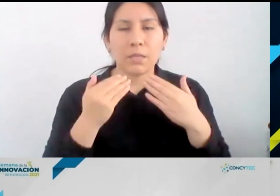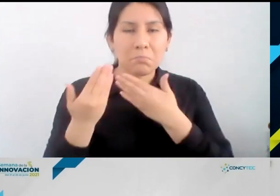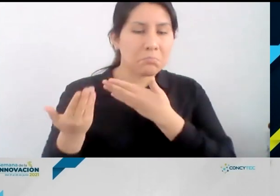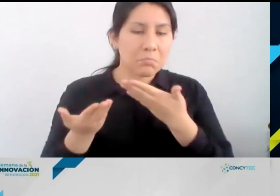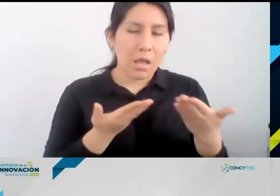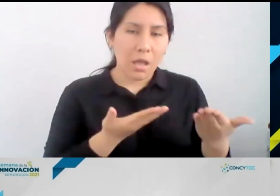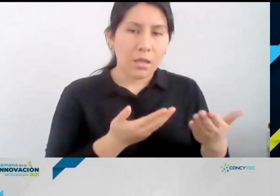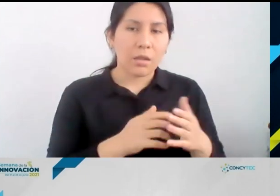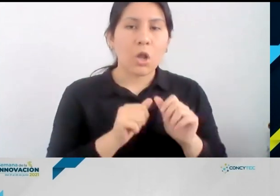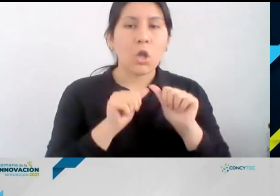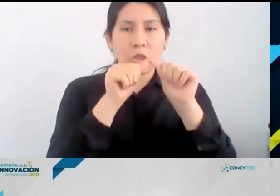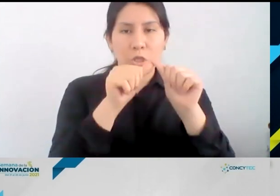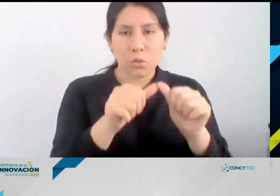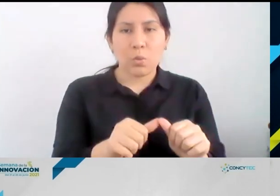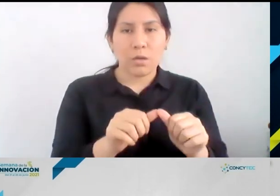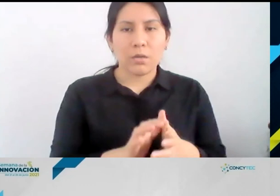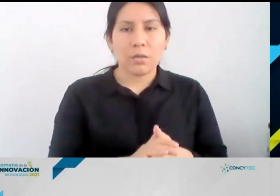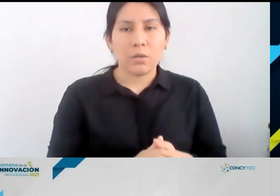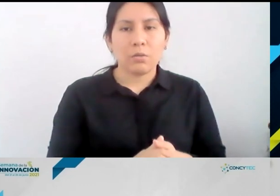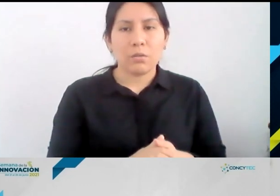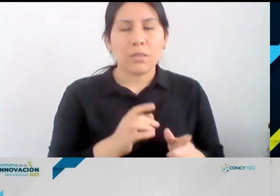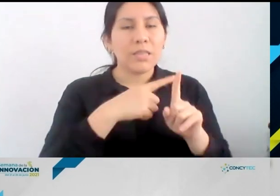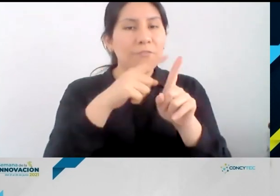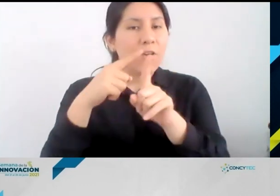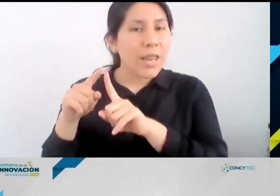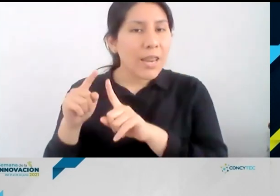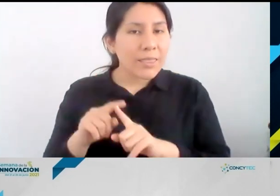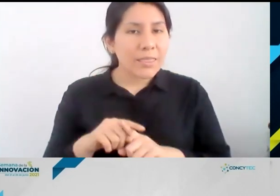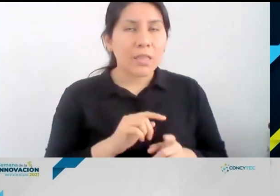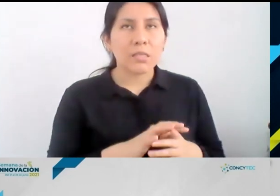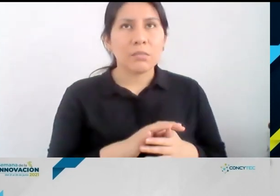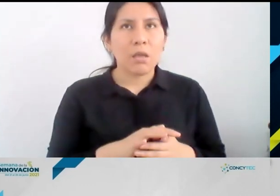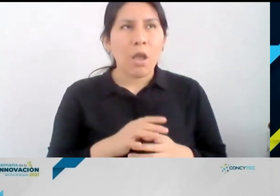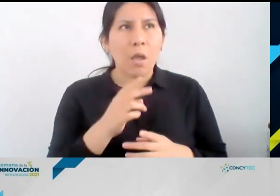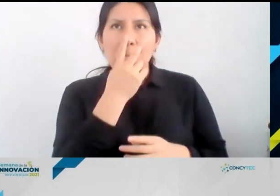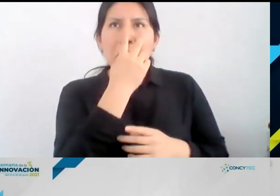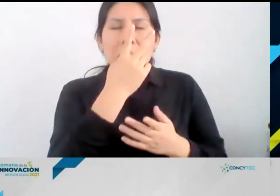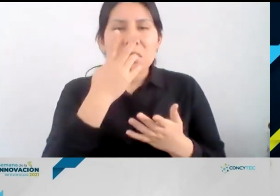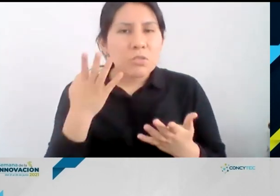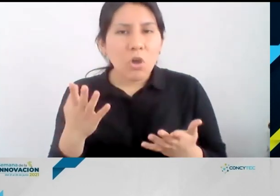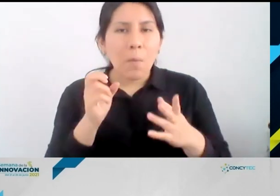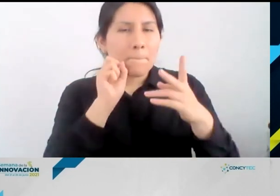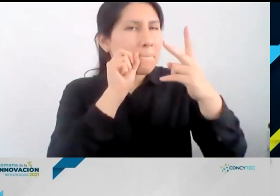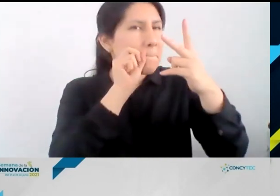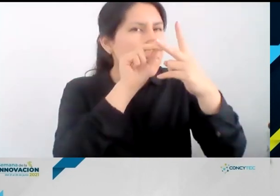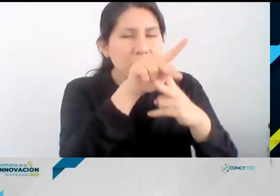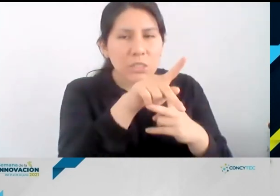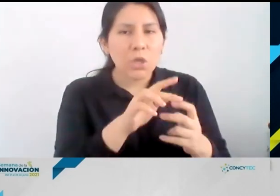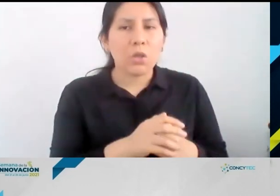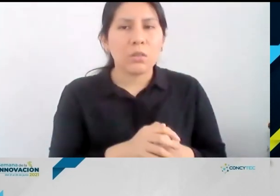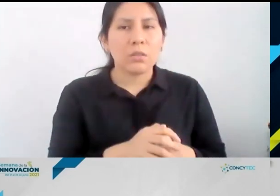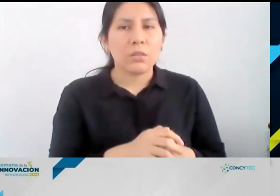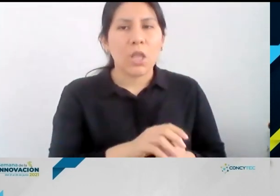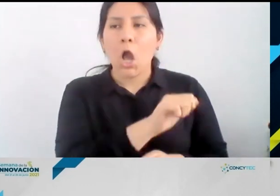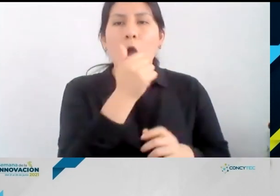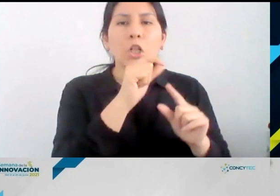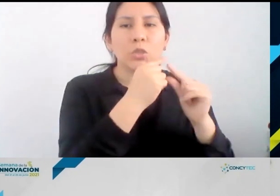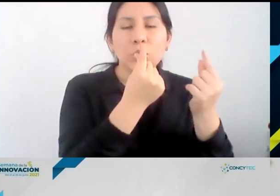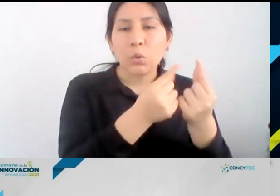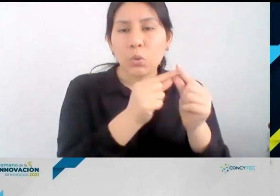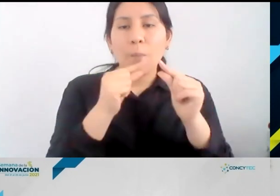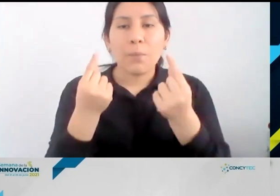con, digamos, distintas ópticas desde otros que vienen impulsando y apoyando también de forma muy activa y exitosa